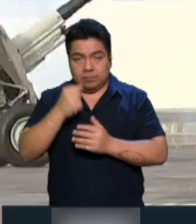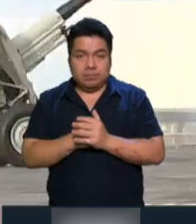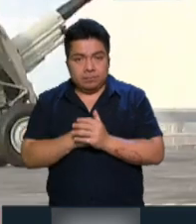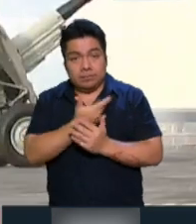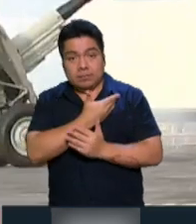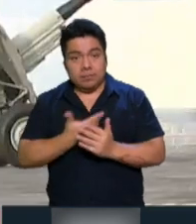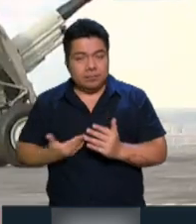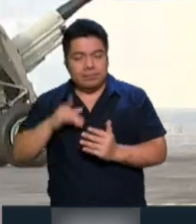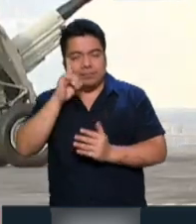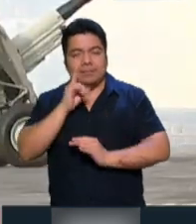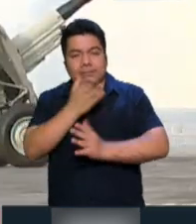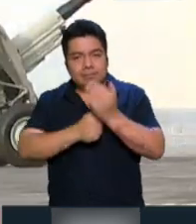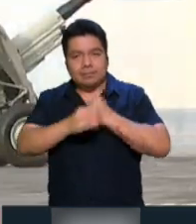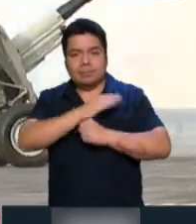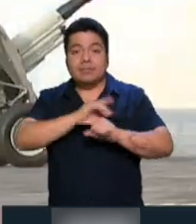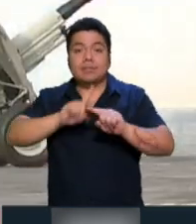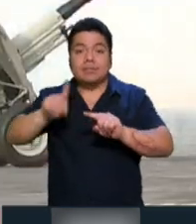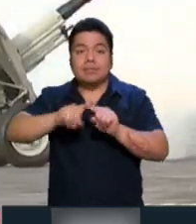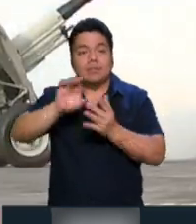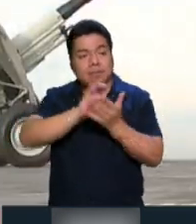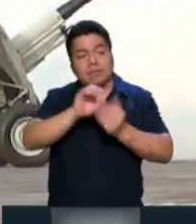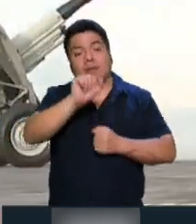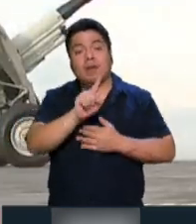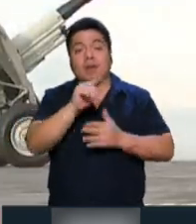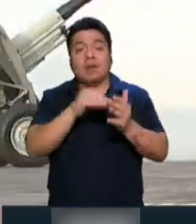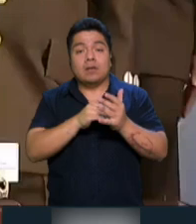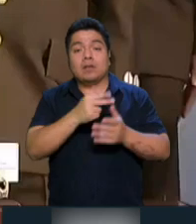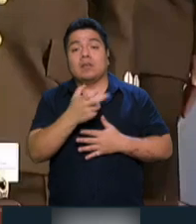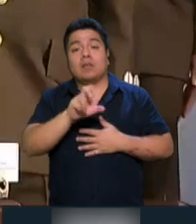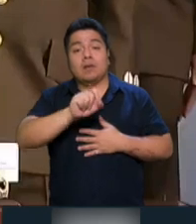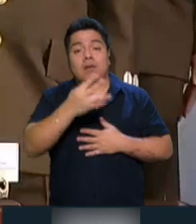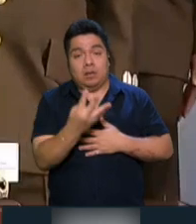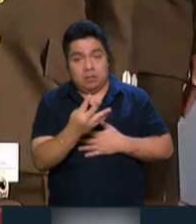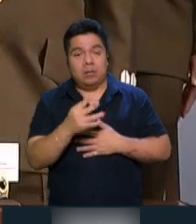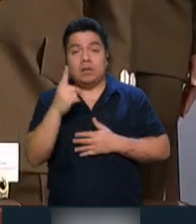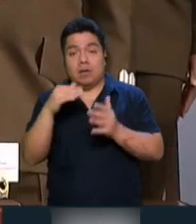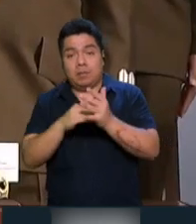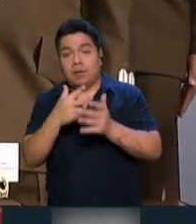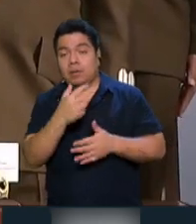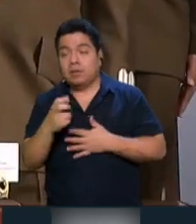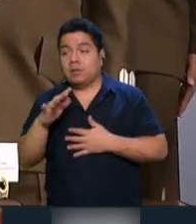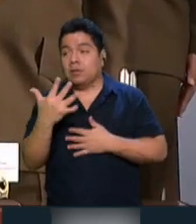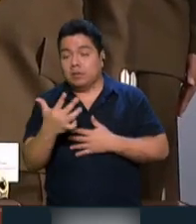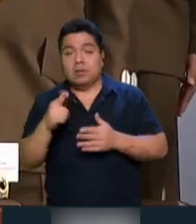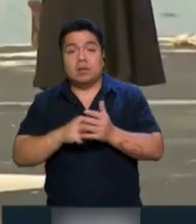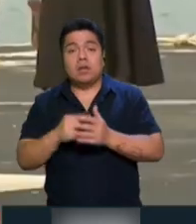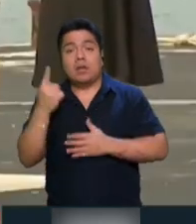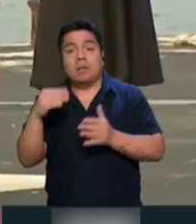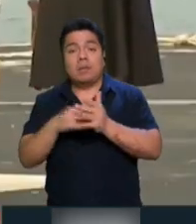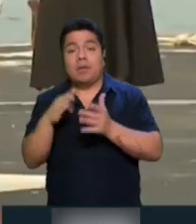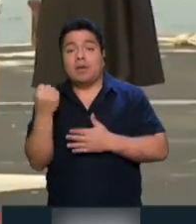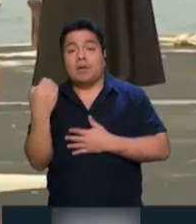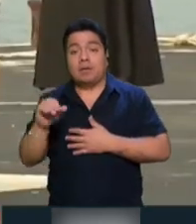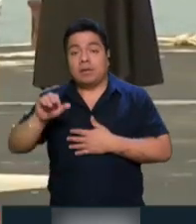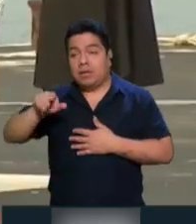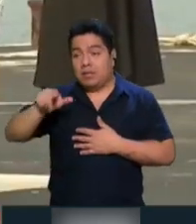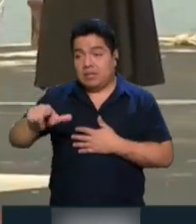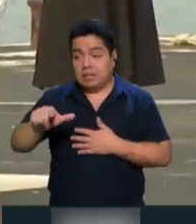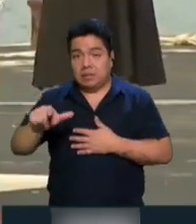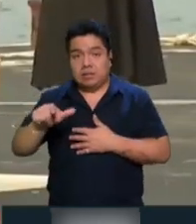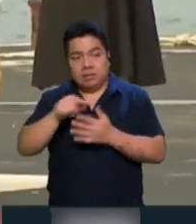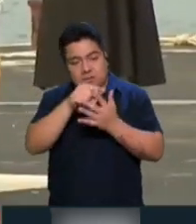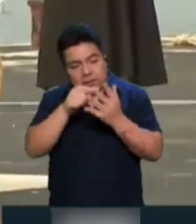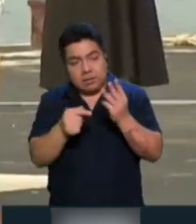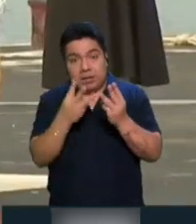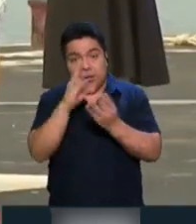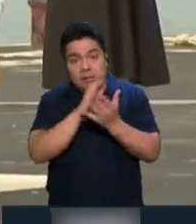la importancia de las constituciones de 1824, 1857 y 1917, pues dijo que gracias a